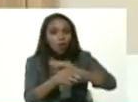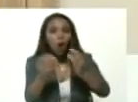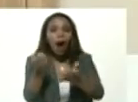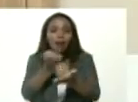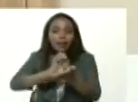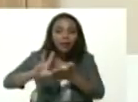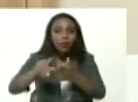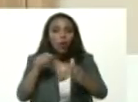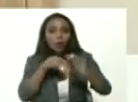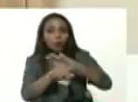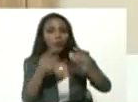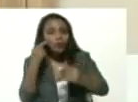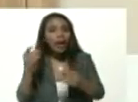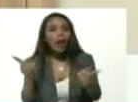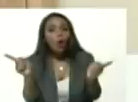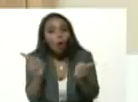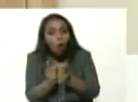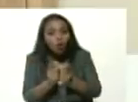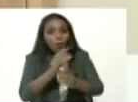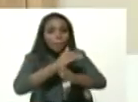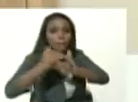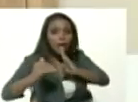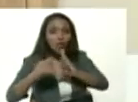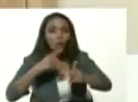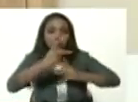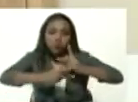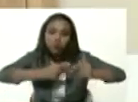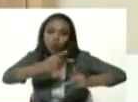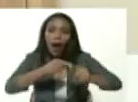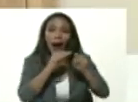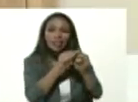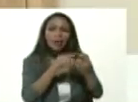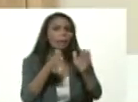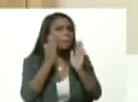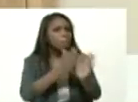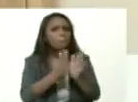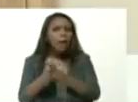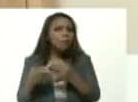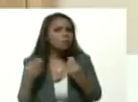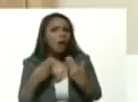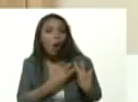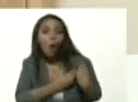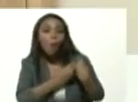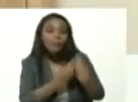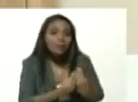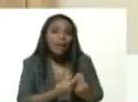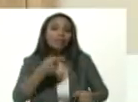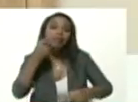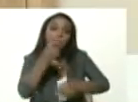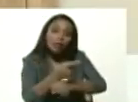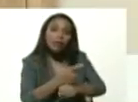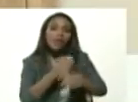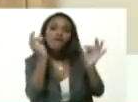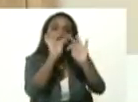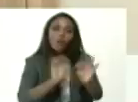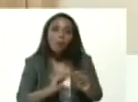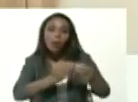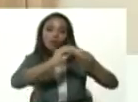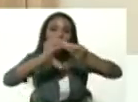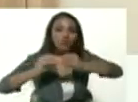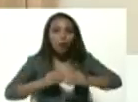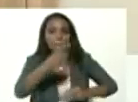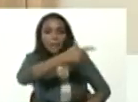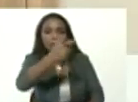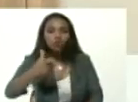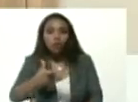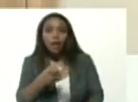de los pequeños y medianos productores. Este plan debe acompañarse de un mecanismo para la generación de